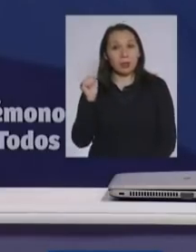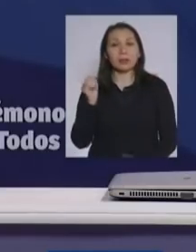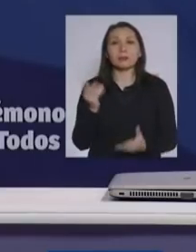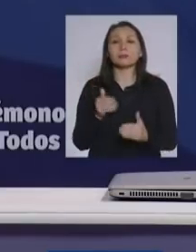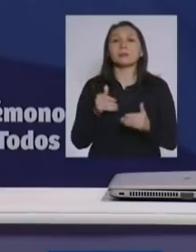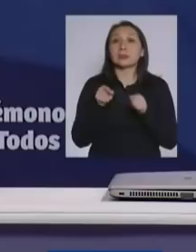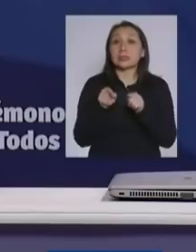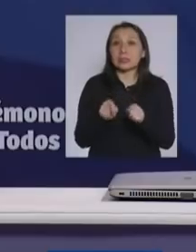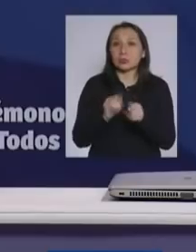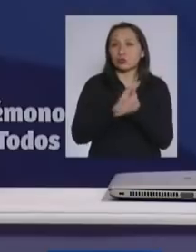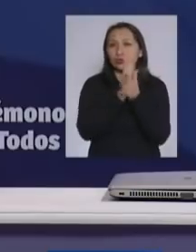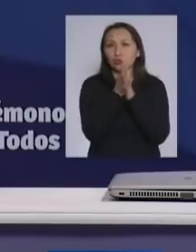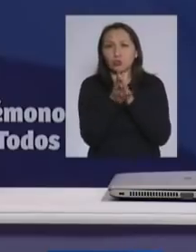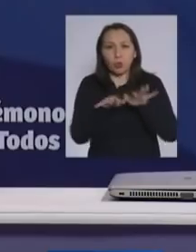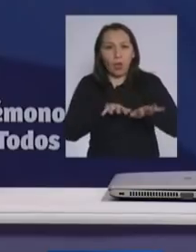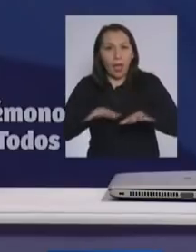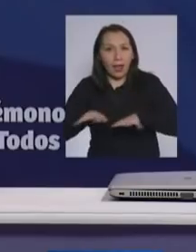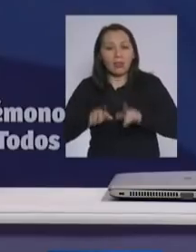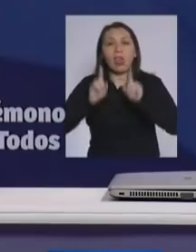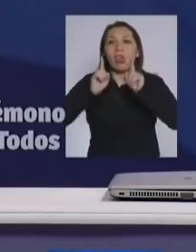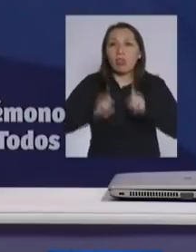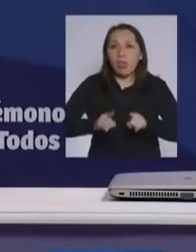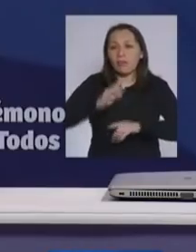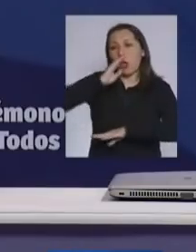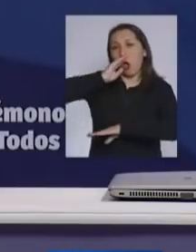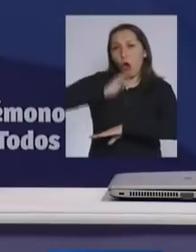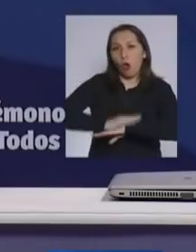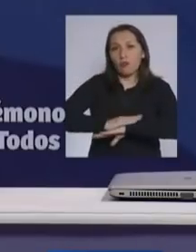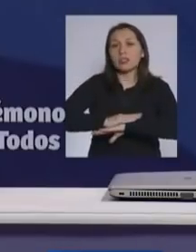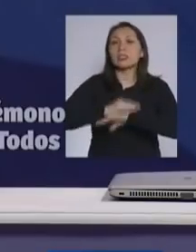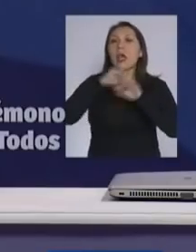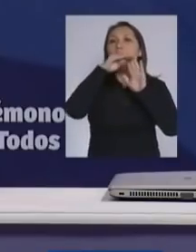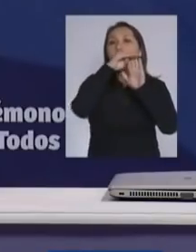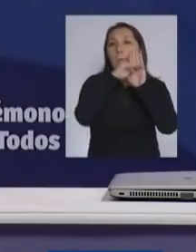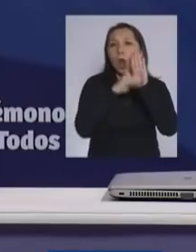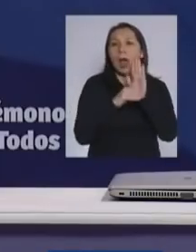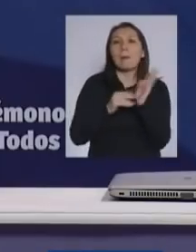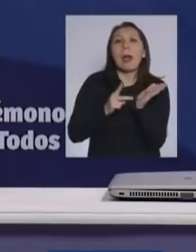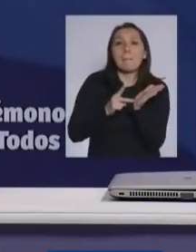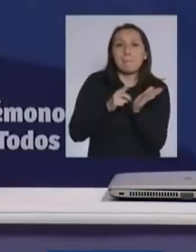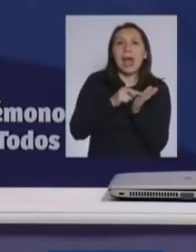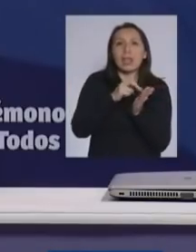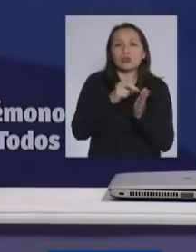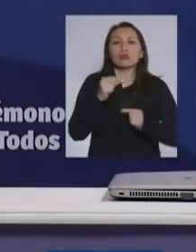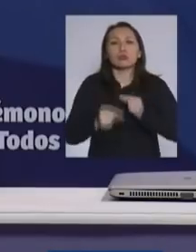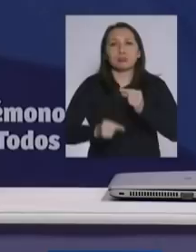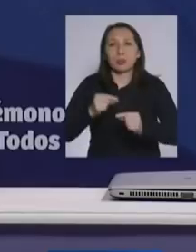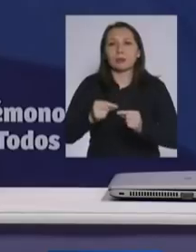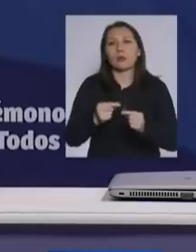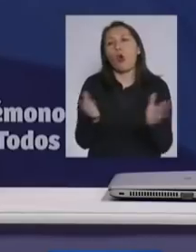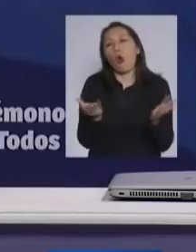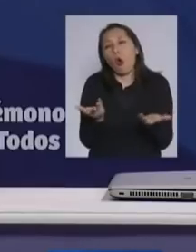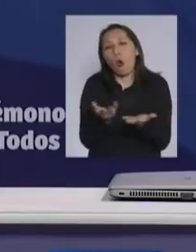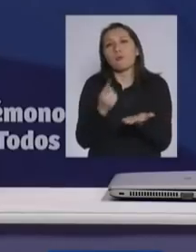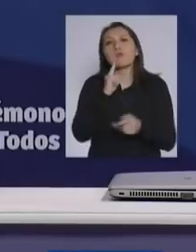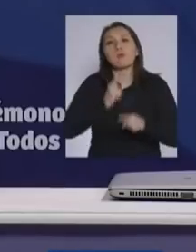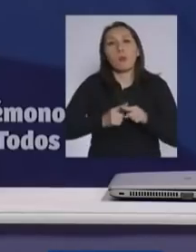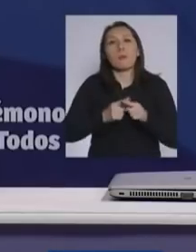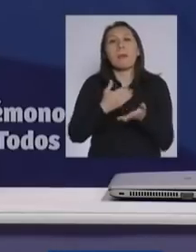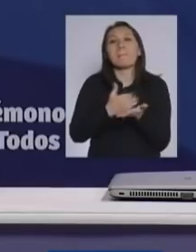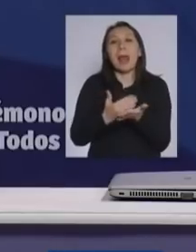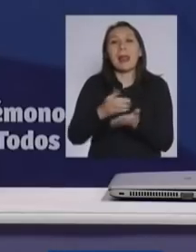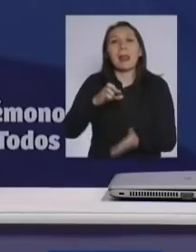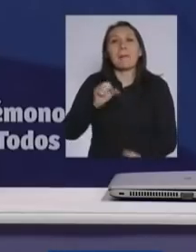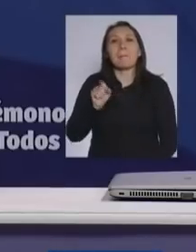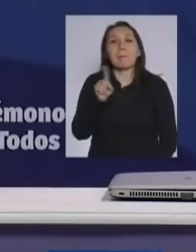que todas las actividades deben regirse, obviamente, por el programa paso a paso, o por el plan paso a paso, que,